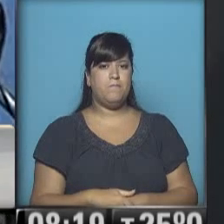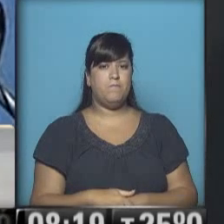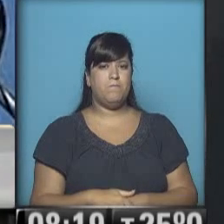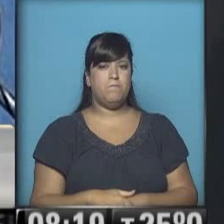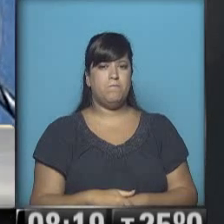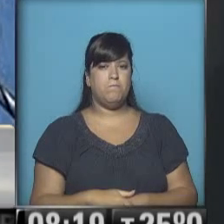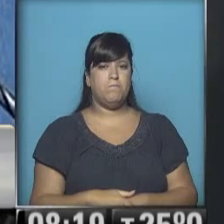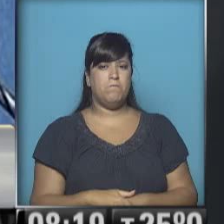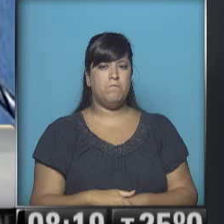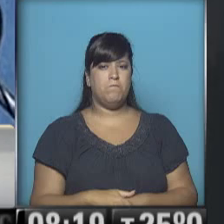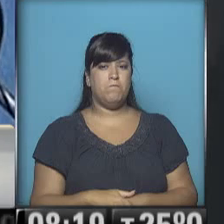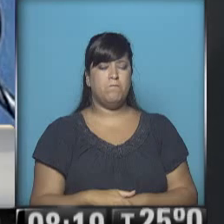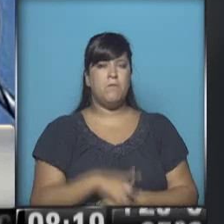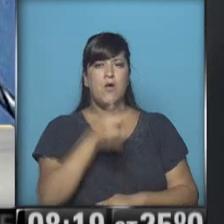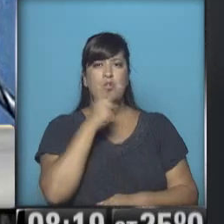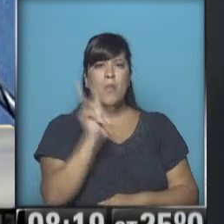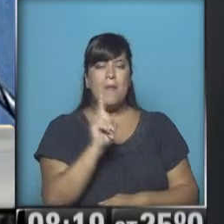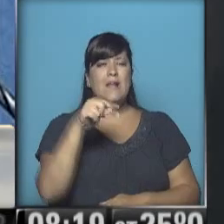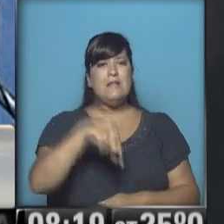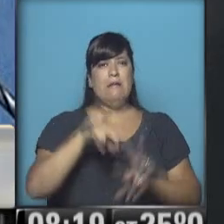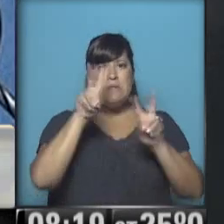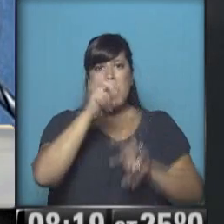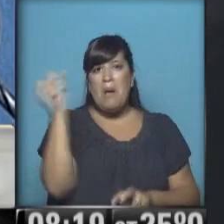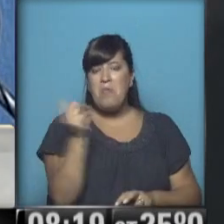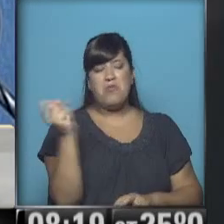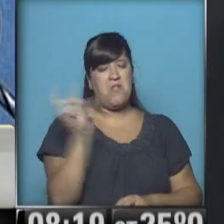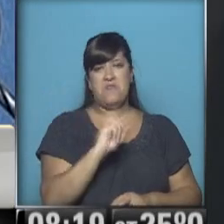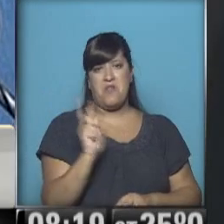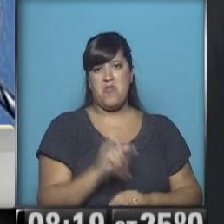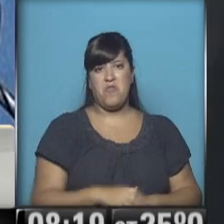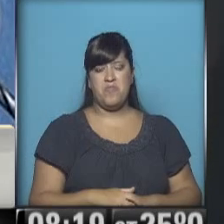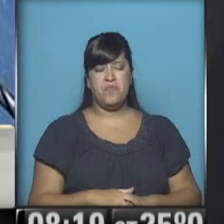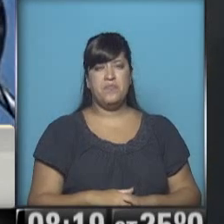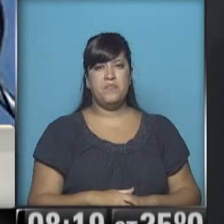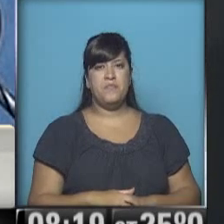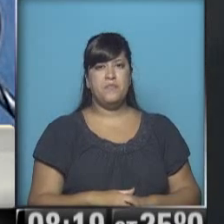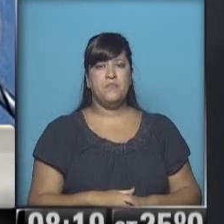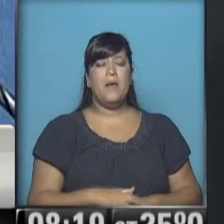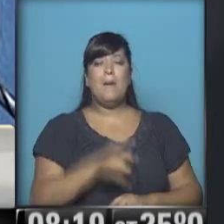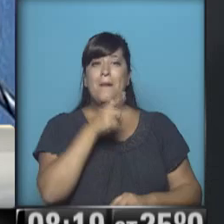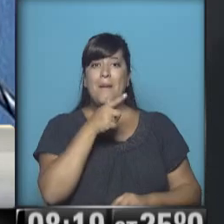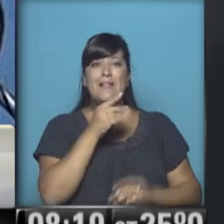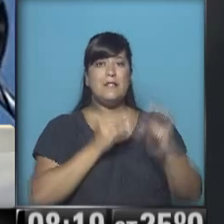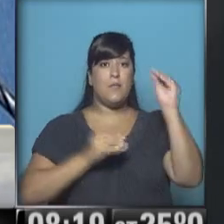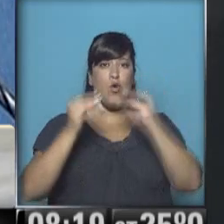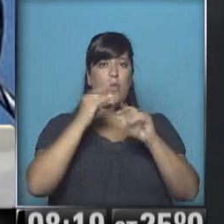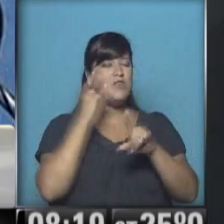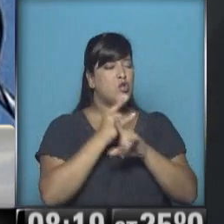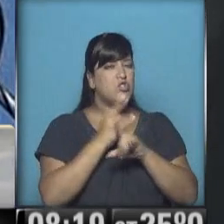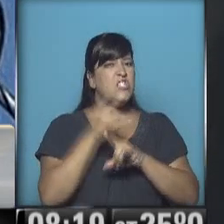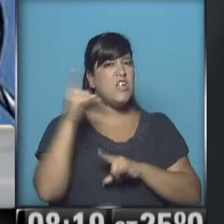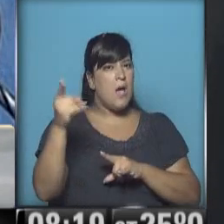ni siquiera una cuestión relevante. Me parece que la preocupación que siempre ha